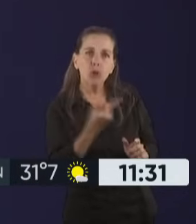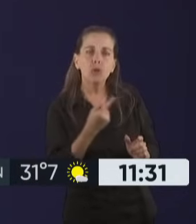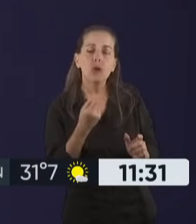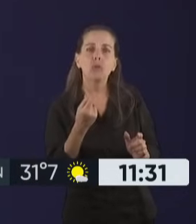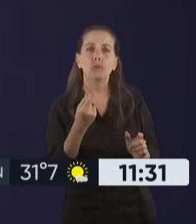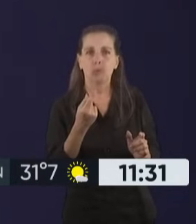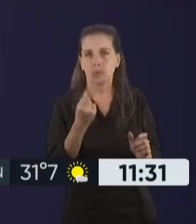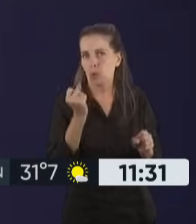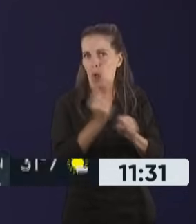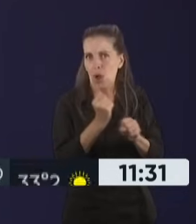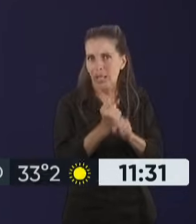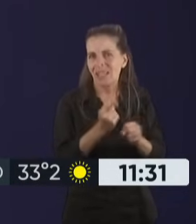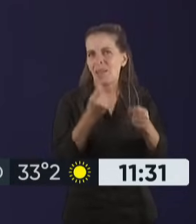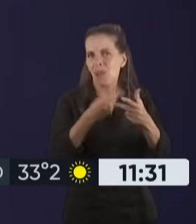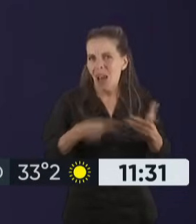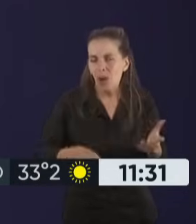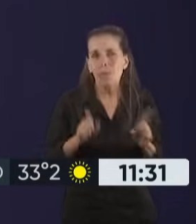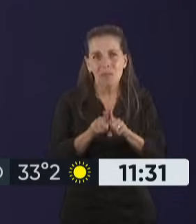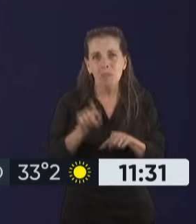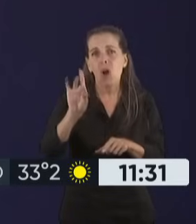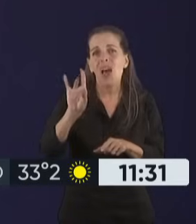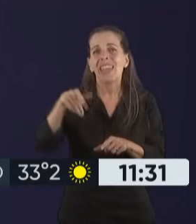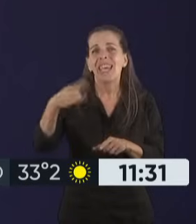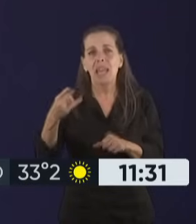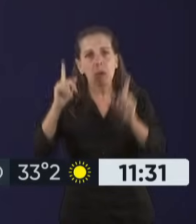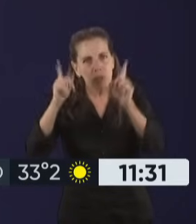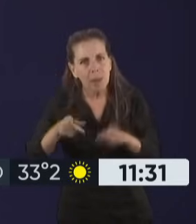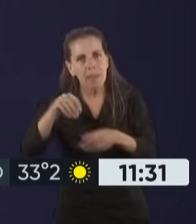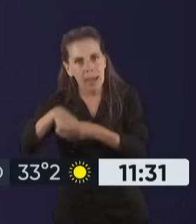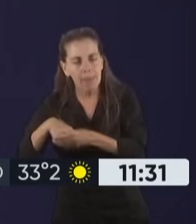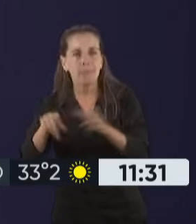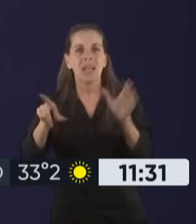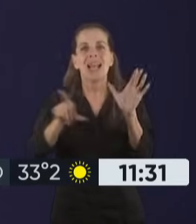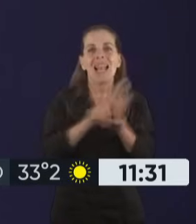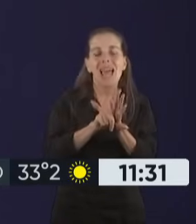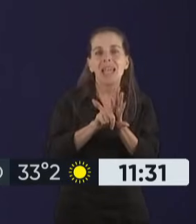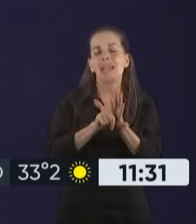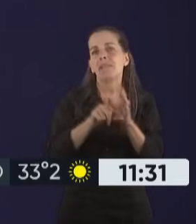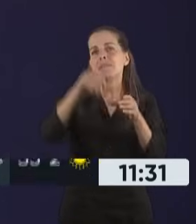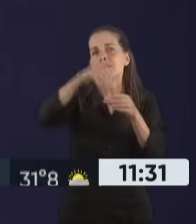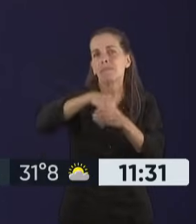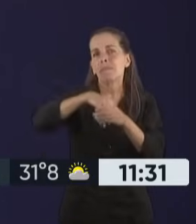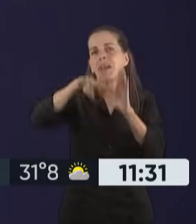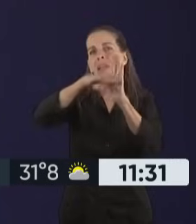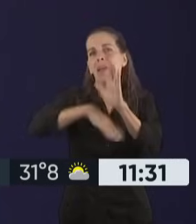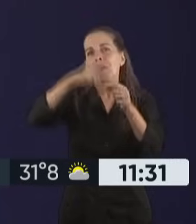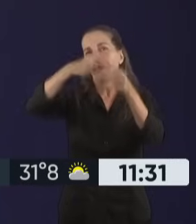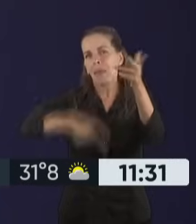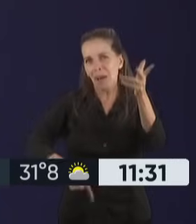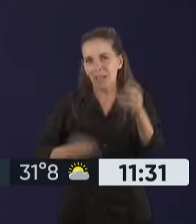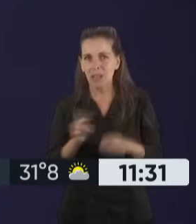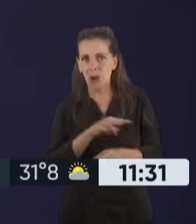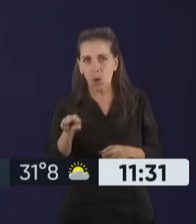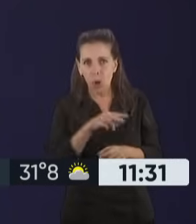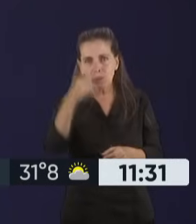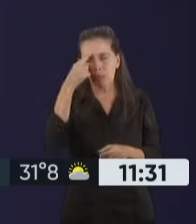DNU, o el armado del DNU, e incluso el contenido de la ley bases, están en línea con que esa recuperación